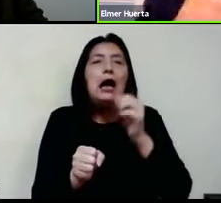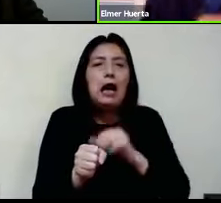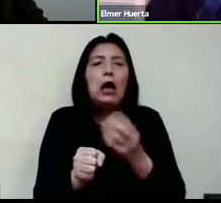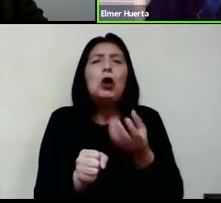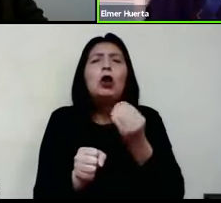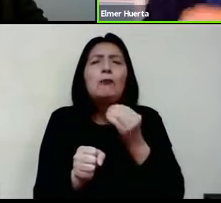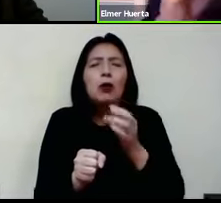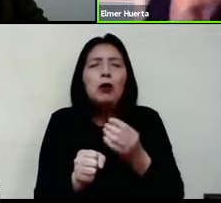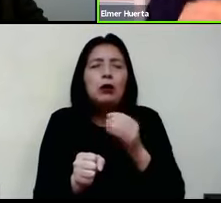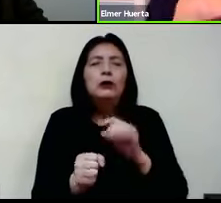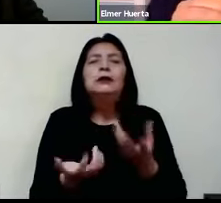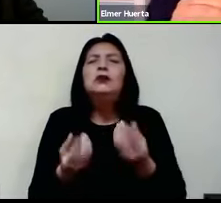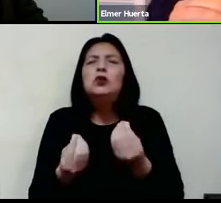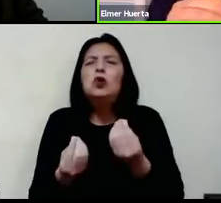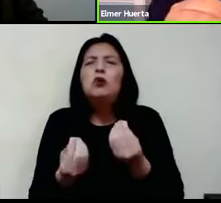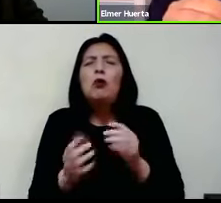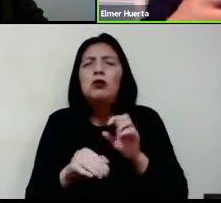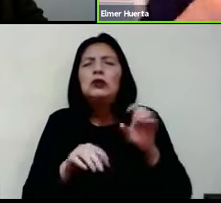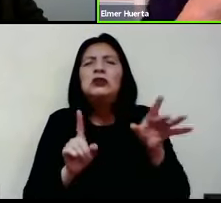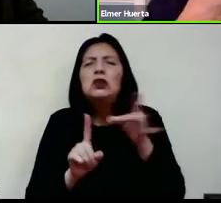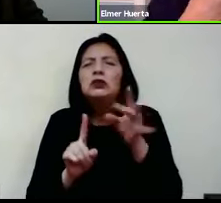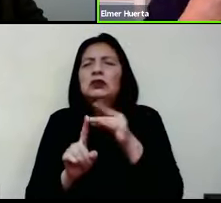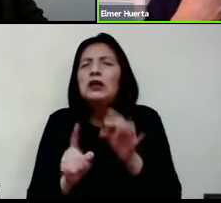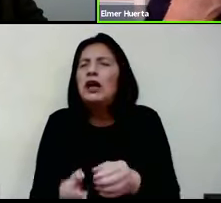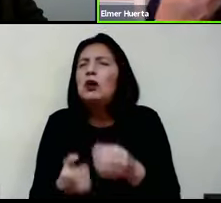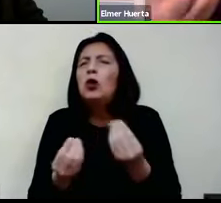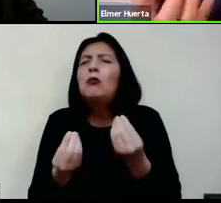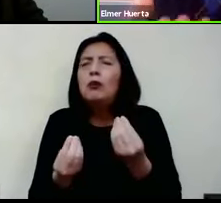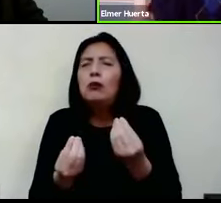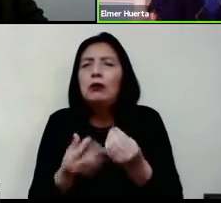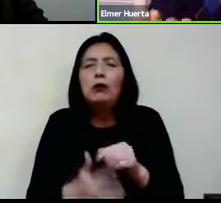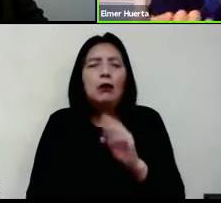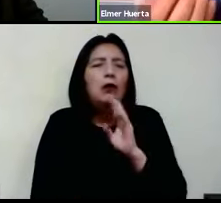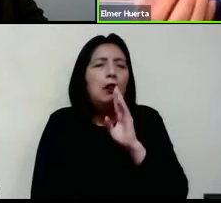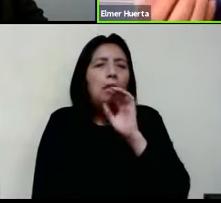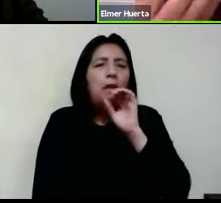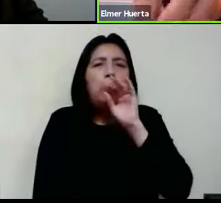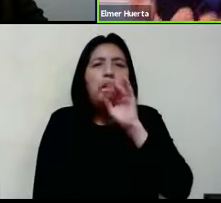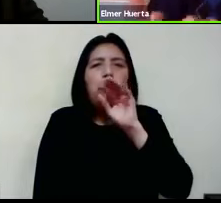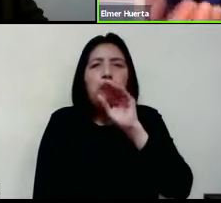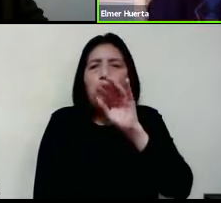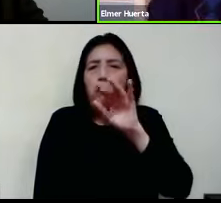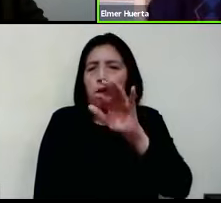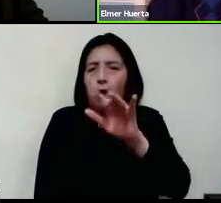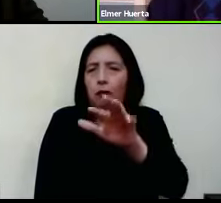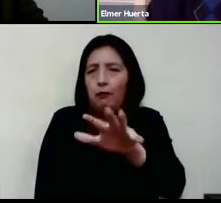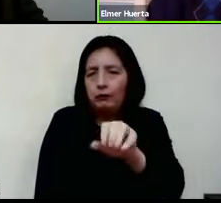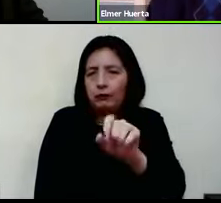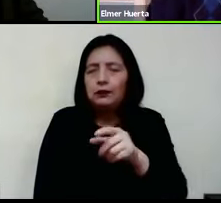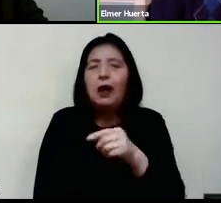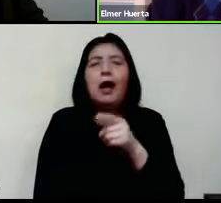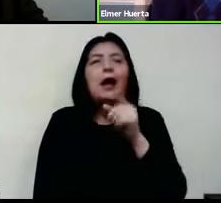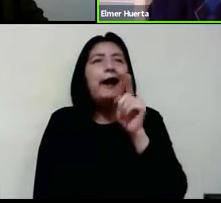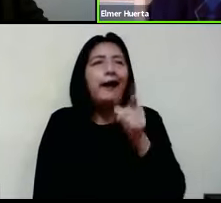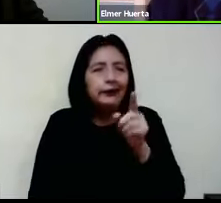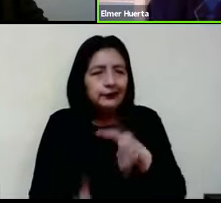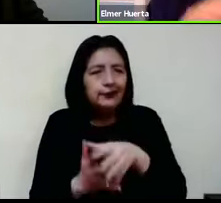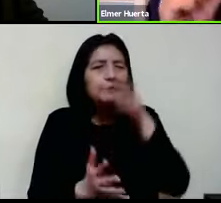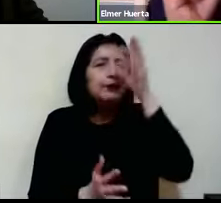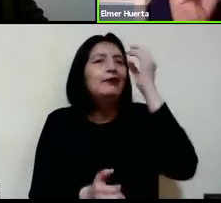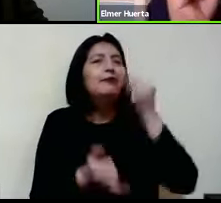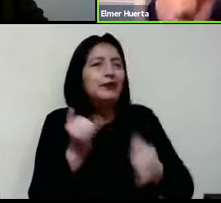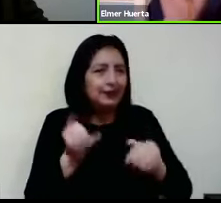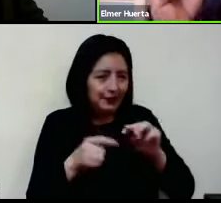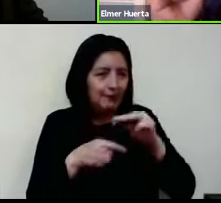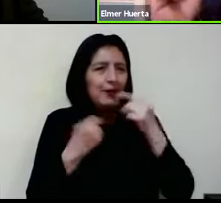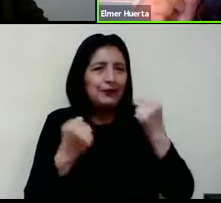disemina, se contagia muy eficientemente a través de los aerosoles. Eso se aprendió a fines de marzo, por eso